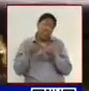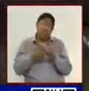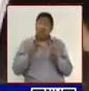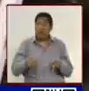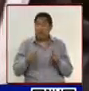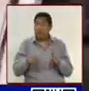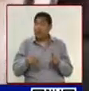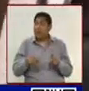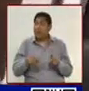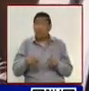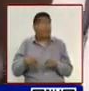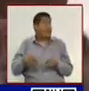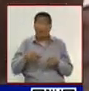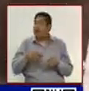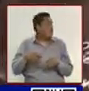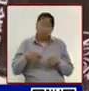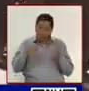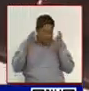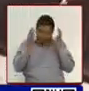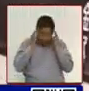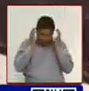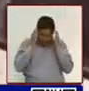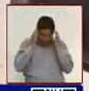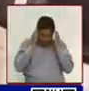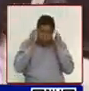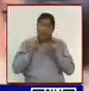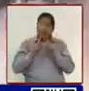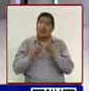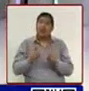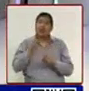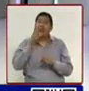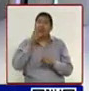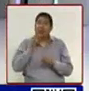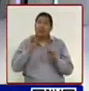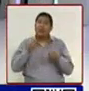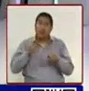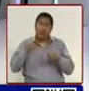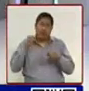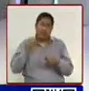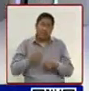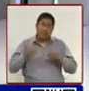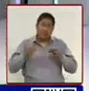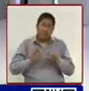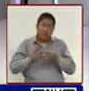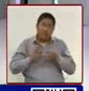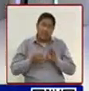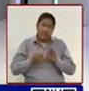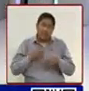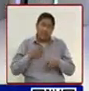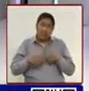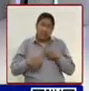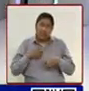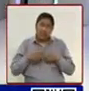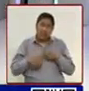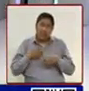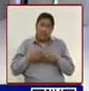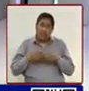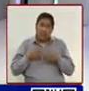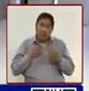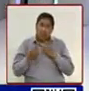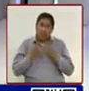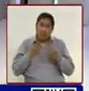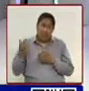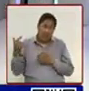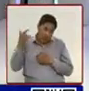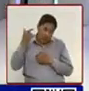¿no? Qué terrible, qué complicado. Por eso es que nos preguntamos, ¿quién podrá colocar una solución a este problema del tránsito vehicular